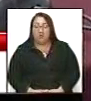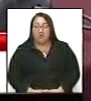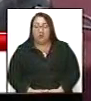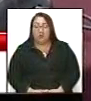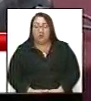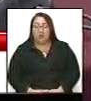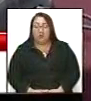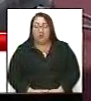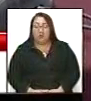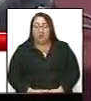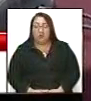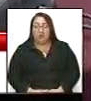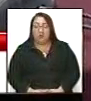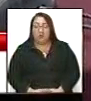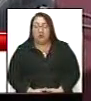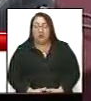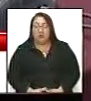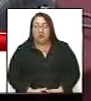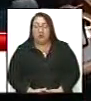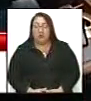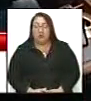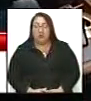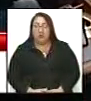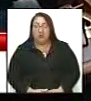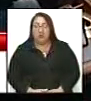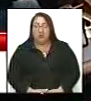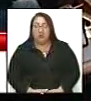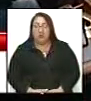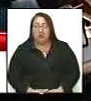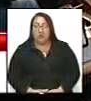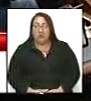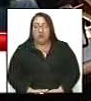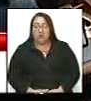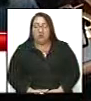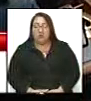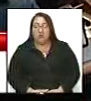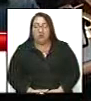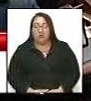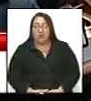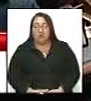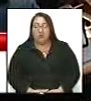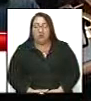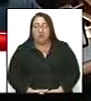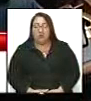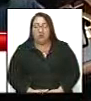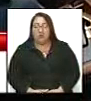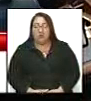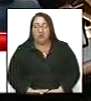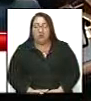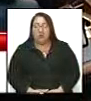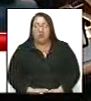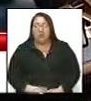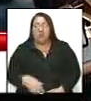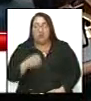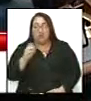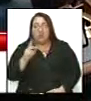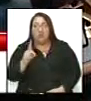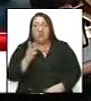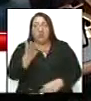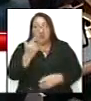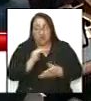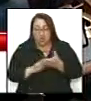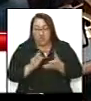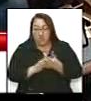tiene... Congresista Meléndez, permítame, por favor. Sí, permítame, por favor. Permítame porque esto va a ordenar lo que probablemente usted vaya a pedir.